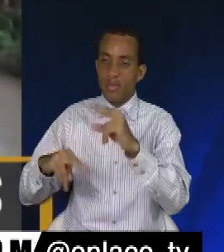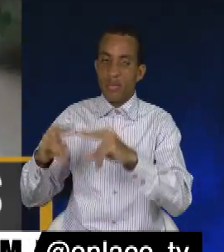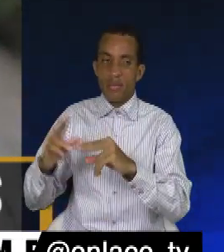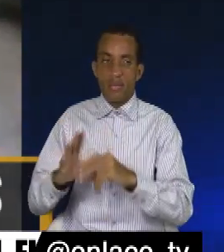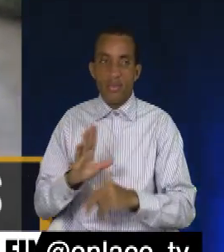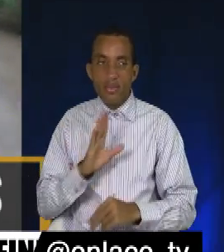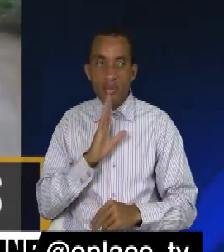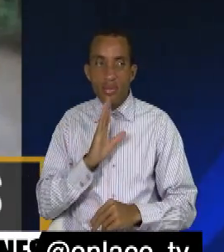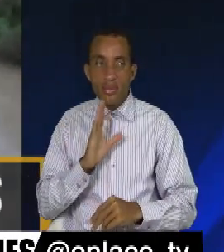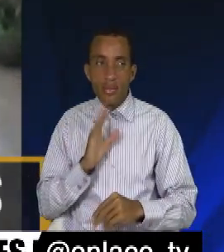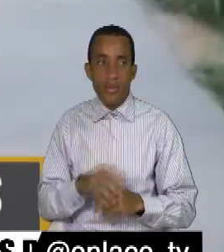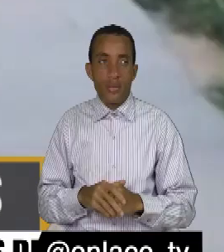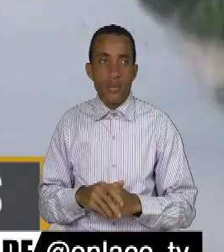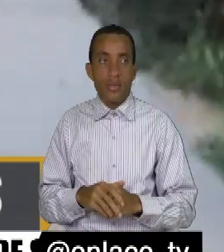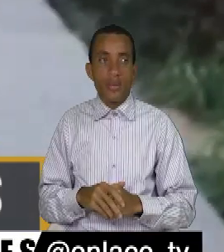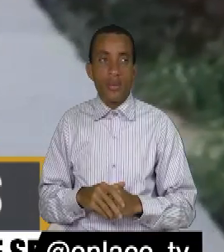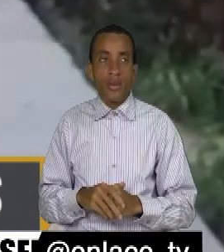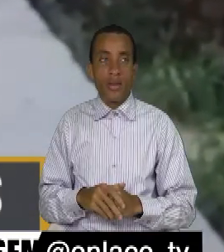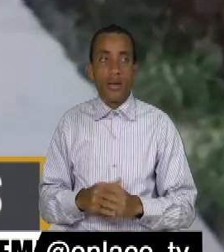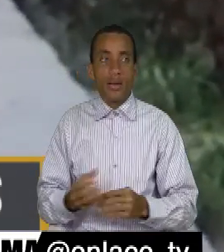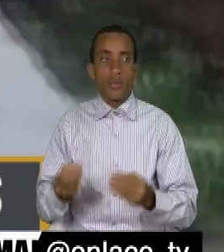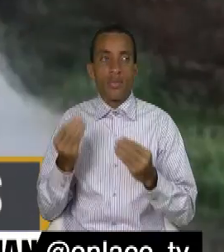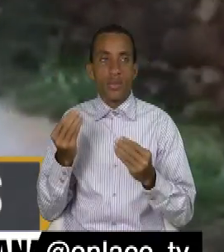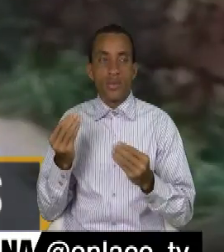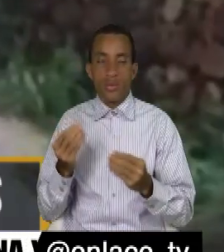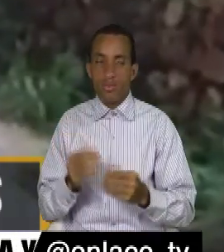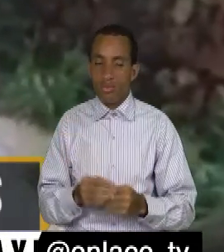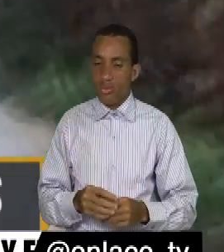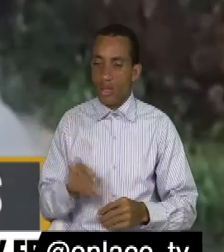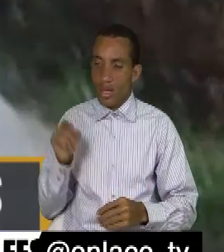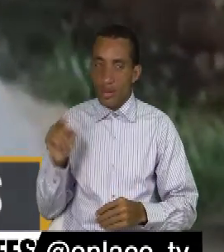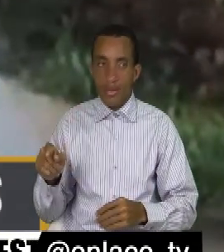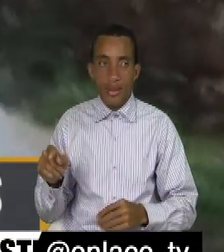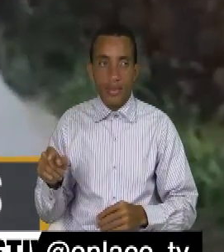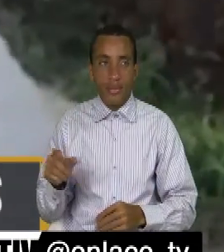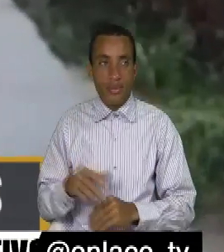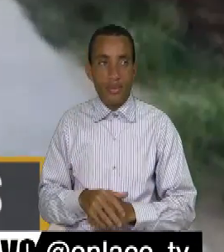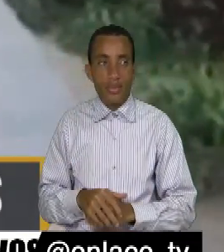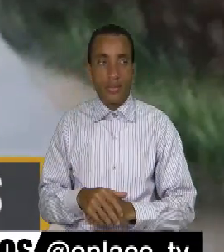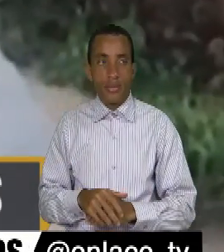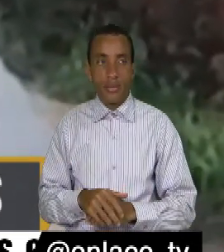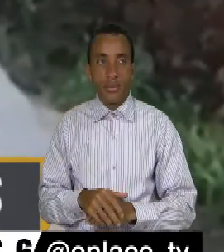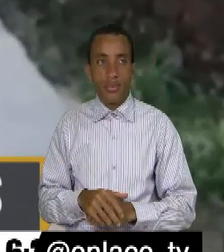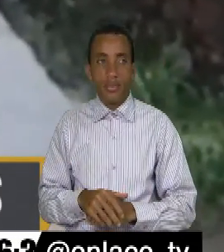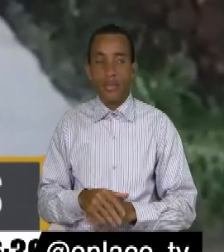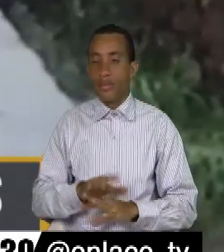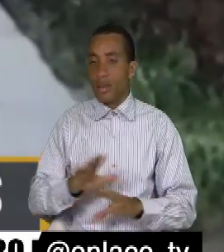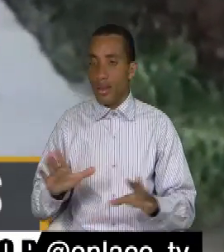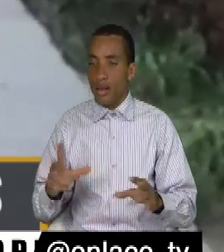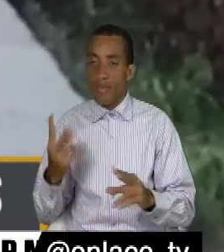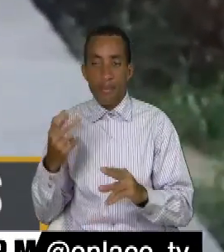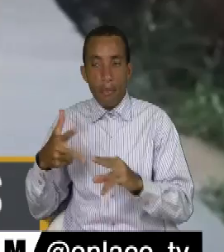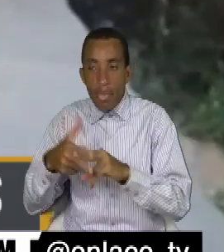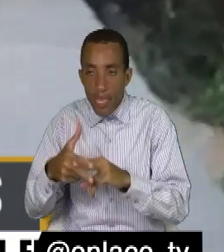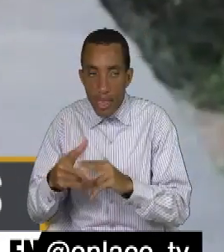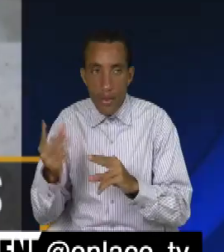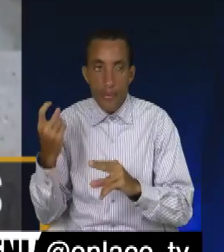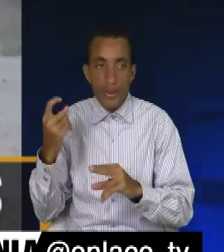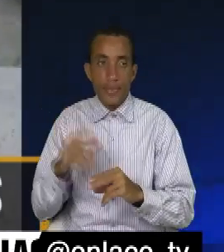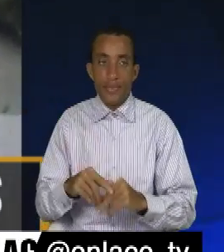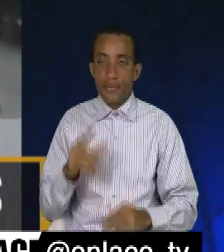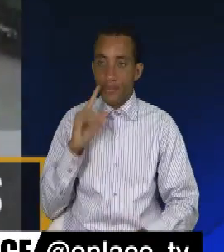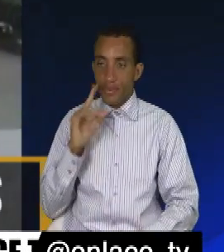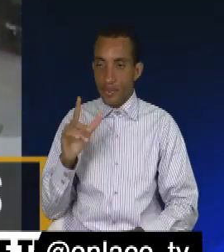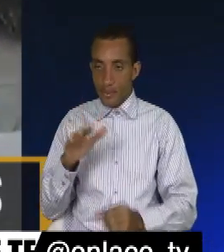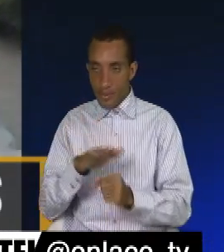de microtúnel, una de las tantas que hicieron aquí en Barranca y dejaron sin terminar. Este reportero ciudadano de la Comuna